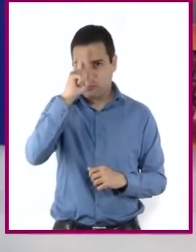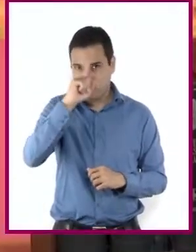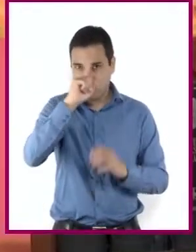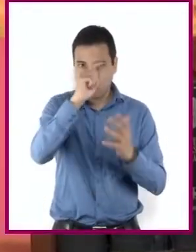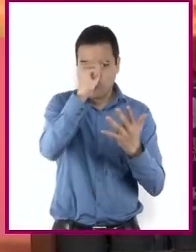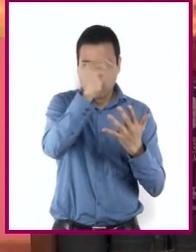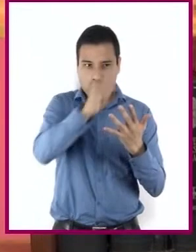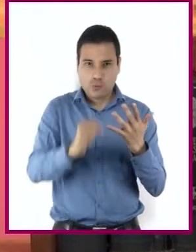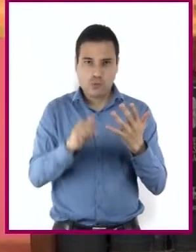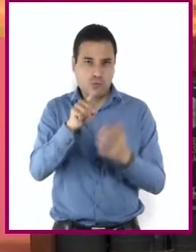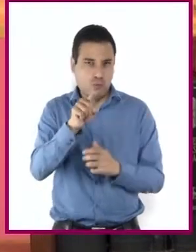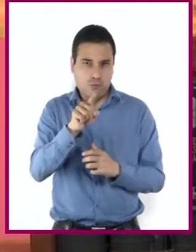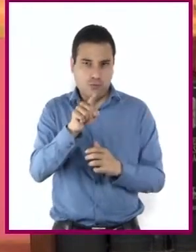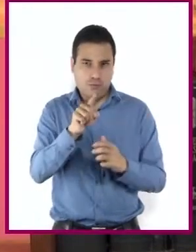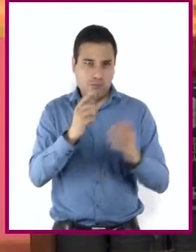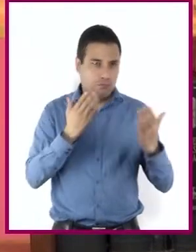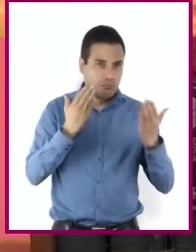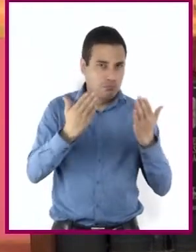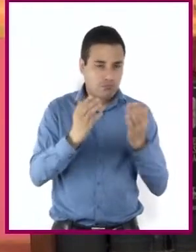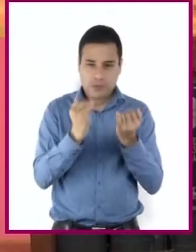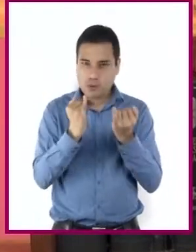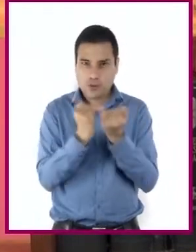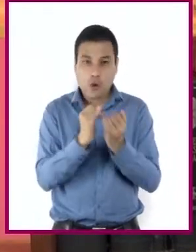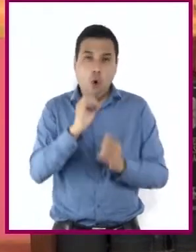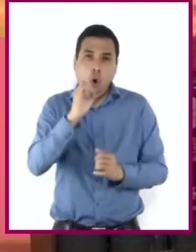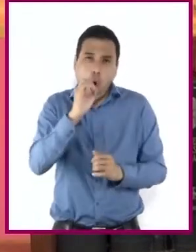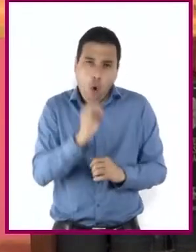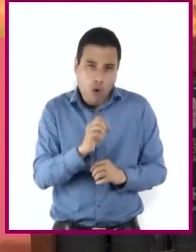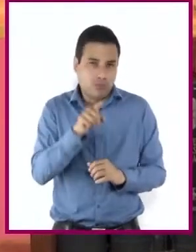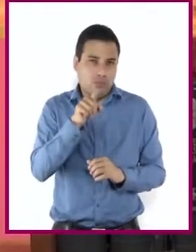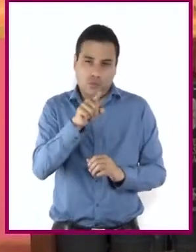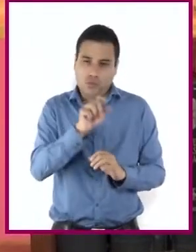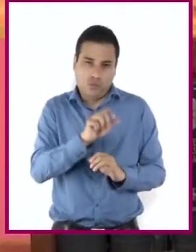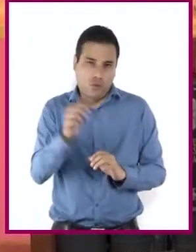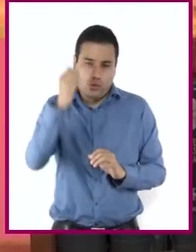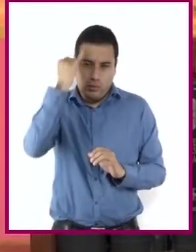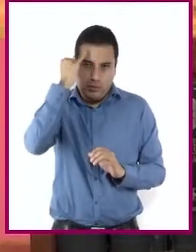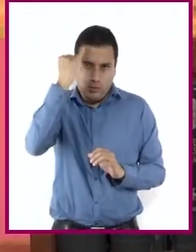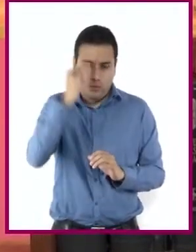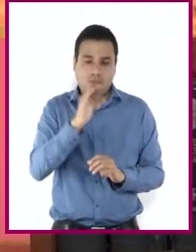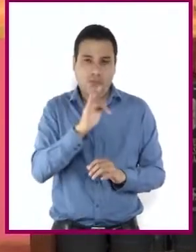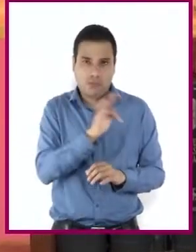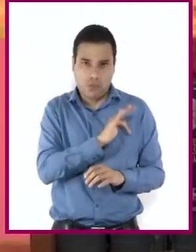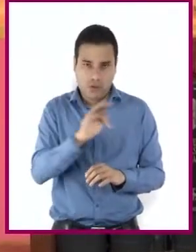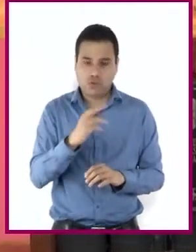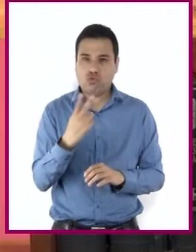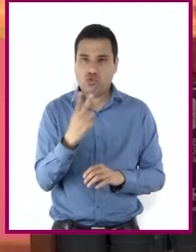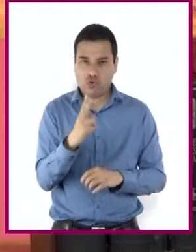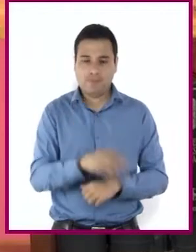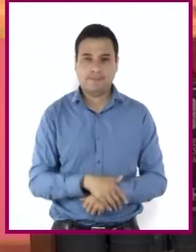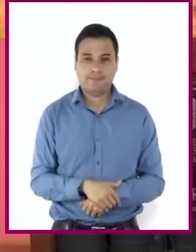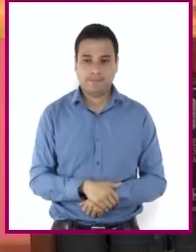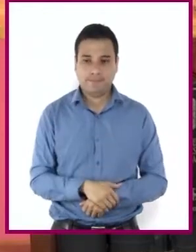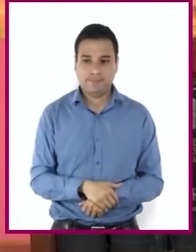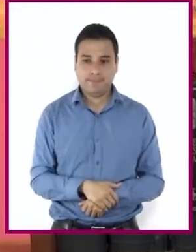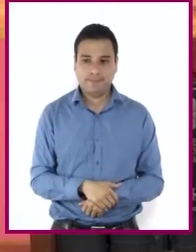lista de cotejo, pero si no, pueden elegir sus propios criterios de evaluación y redactar sus listas de